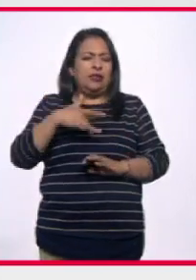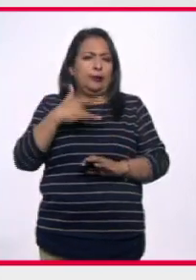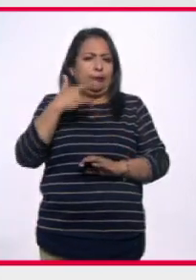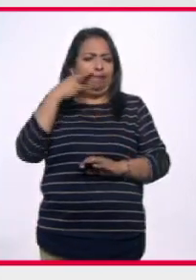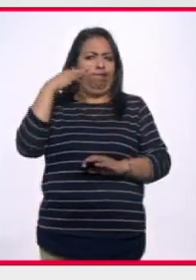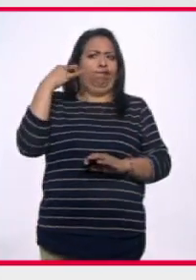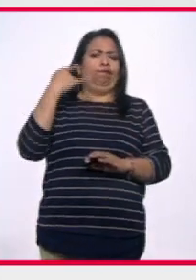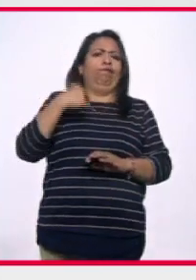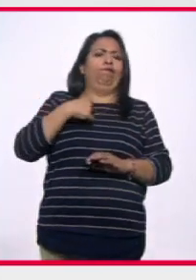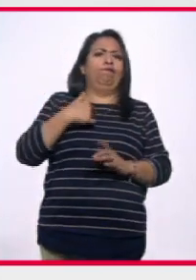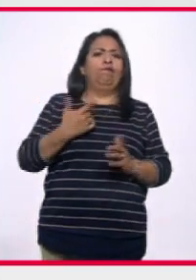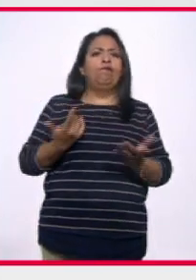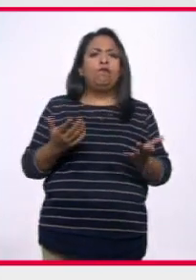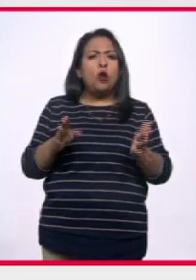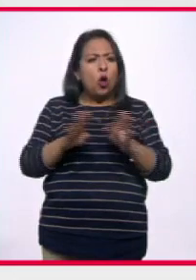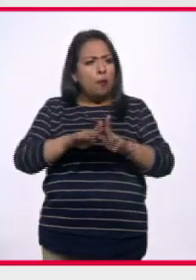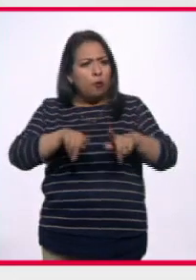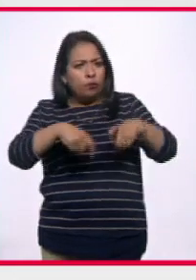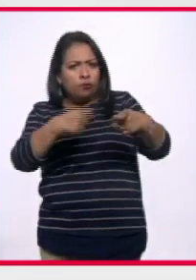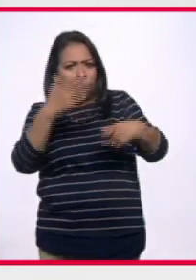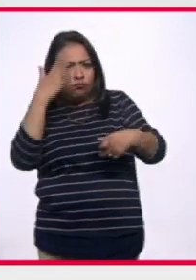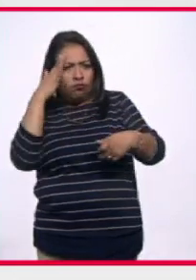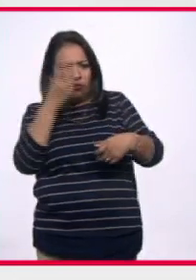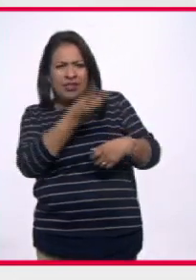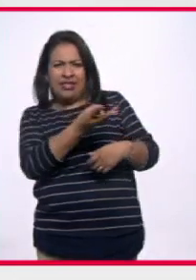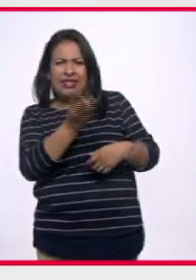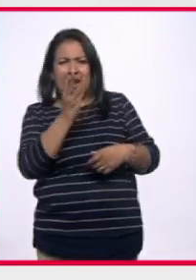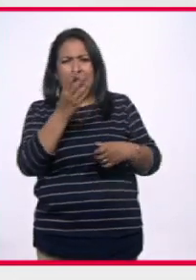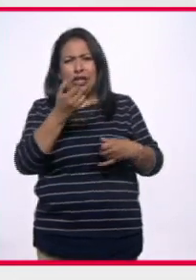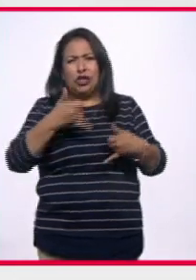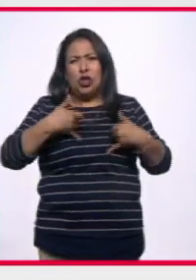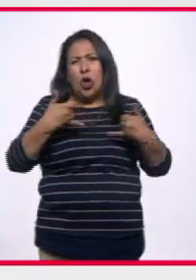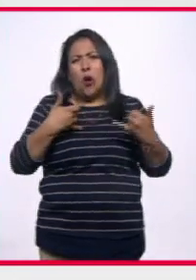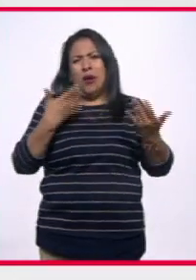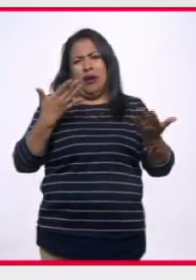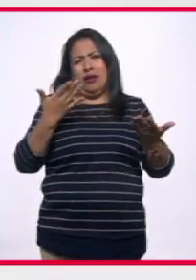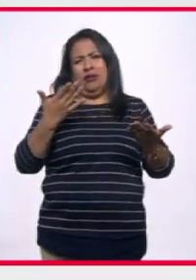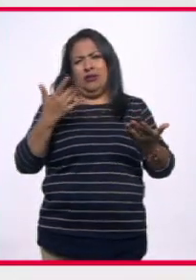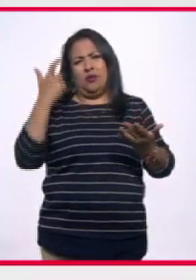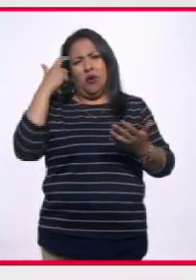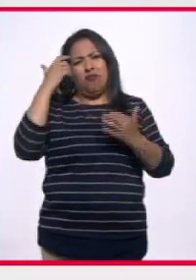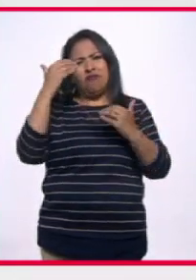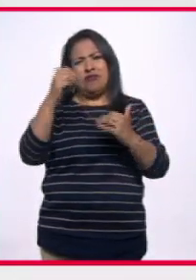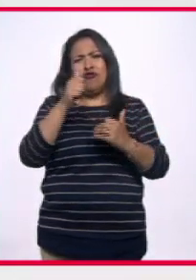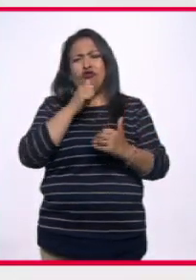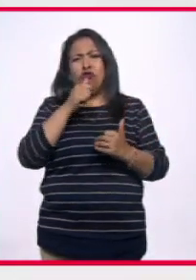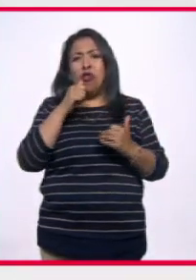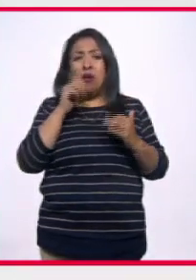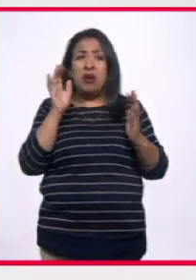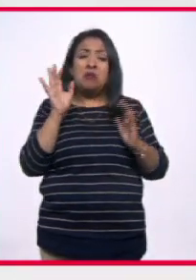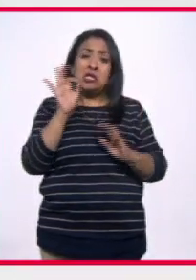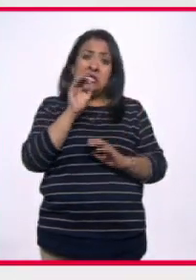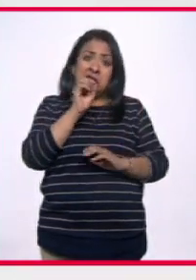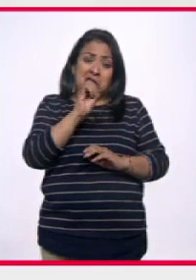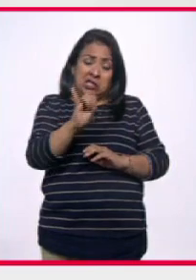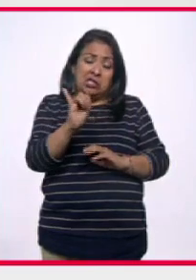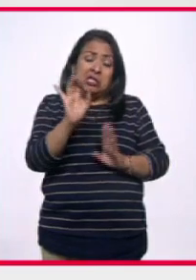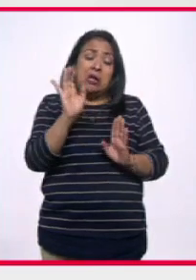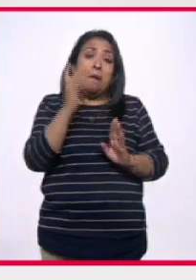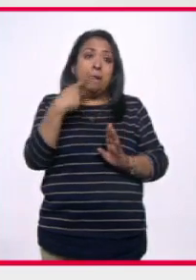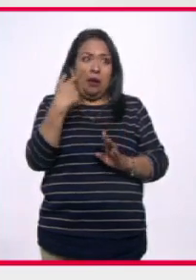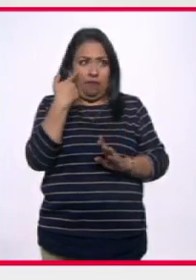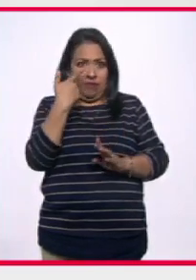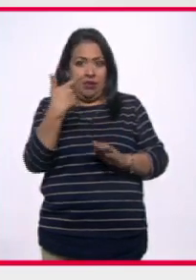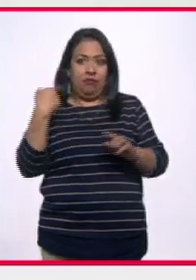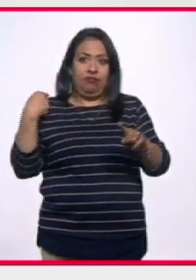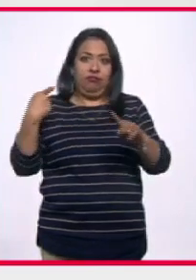ofendidos porque como que les daban el protagonismo a esos chicos imberbes y bueno tal vez sin ver ves pero miren a la